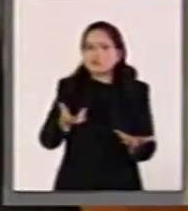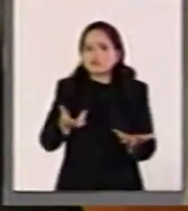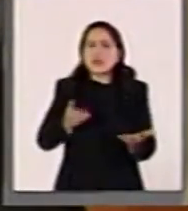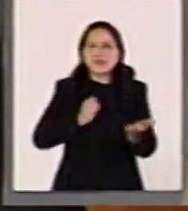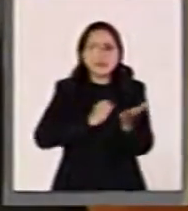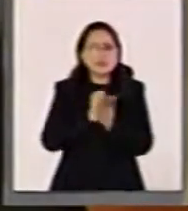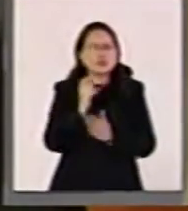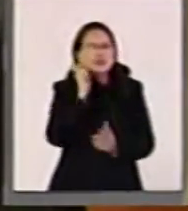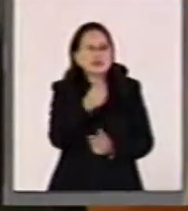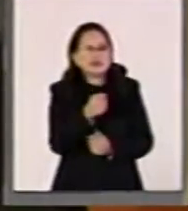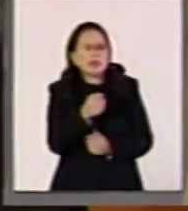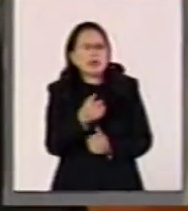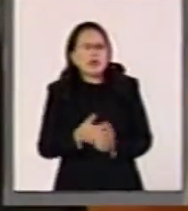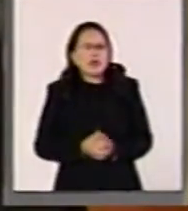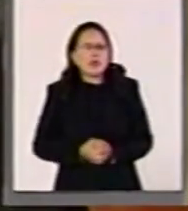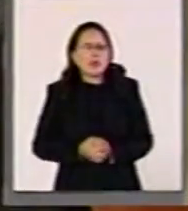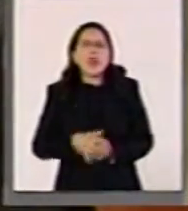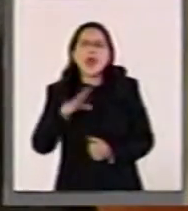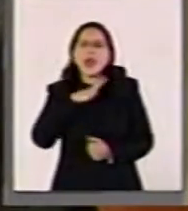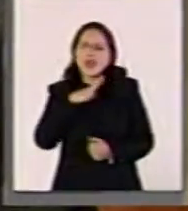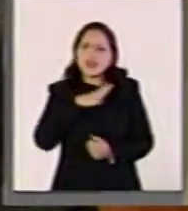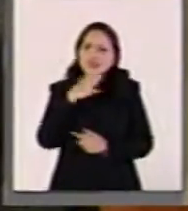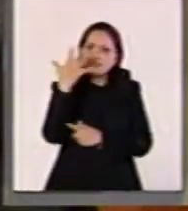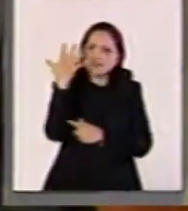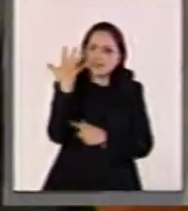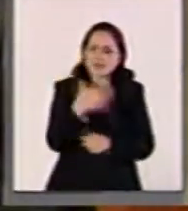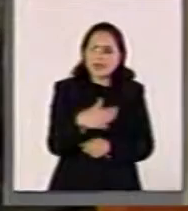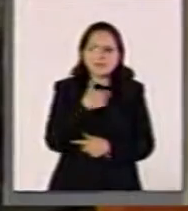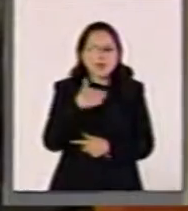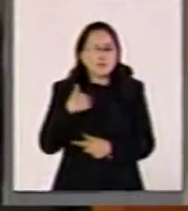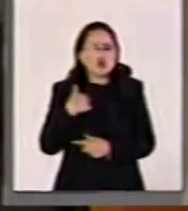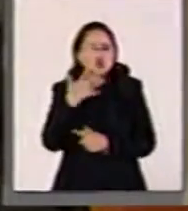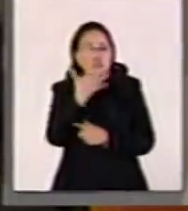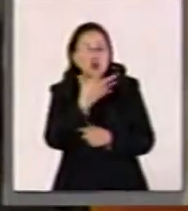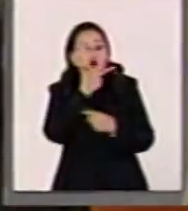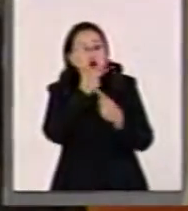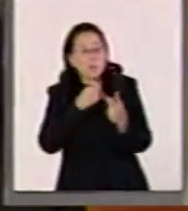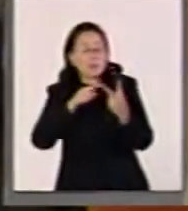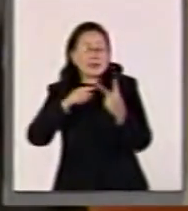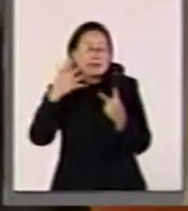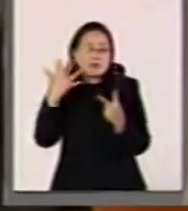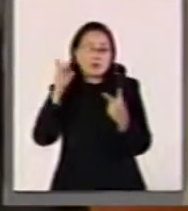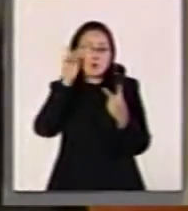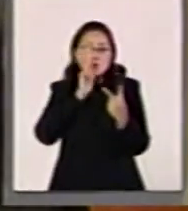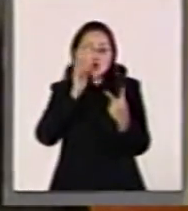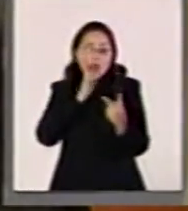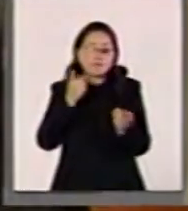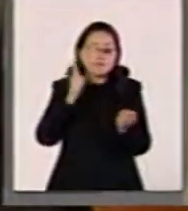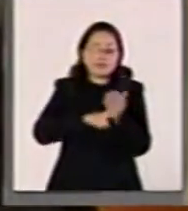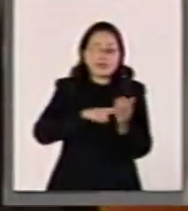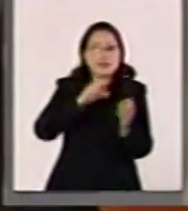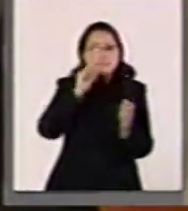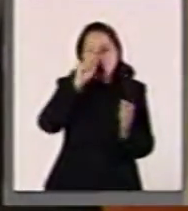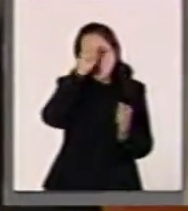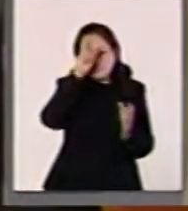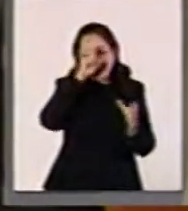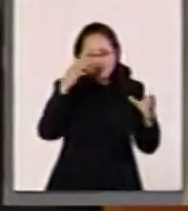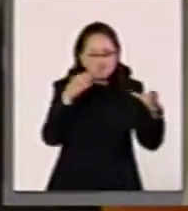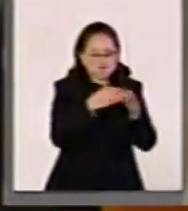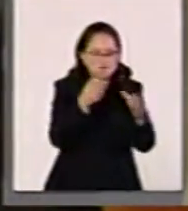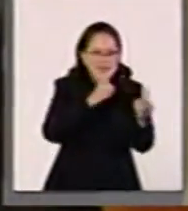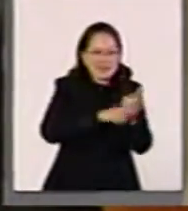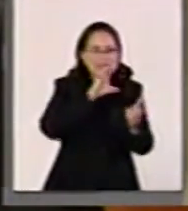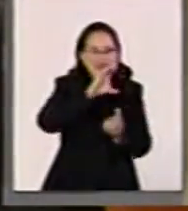que serían 10 integrantes, 5 mujeres y 5 hombres en el Consejo Consultivo